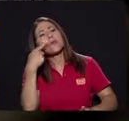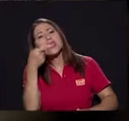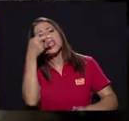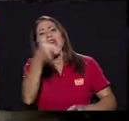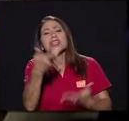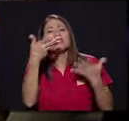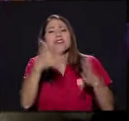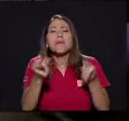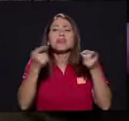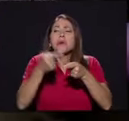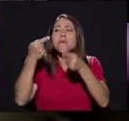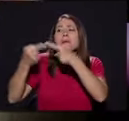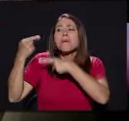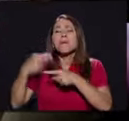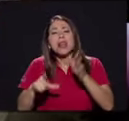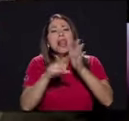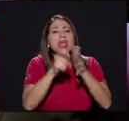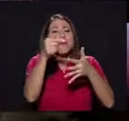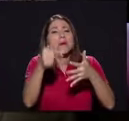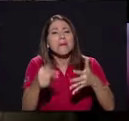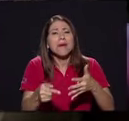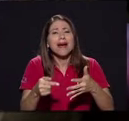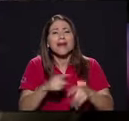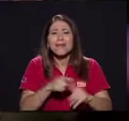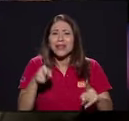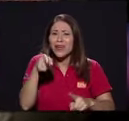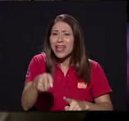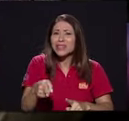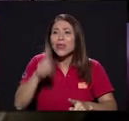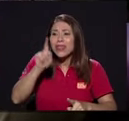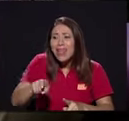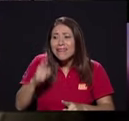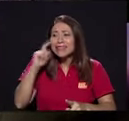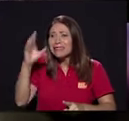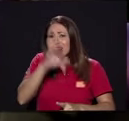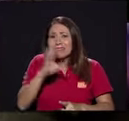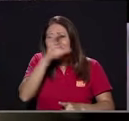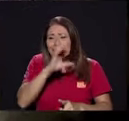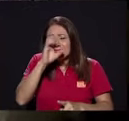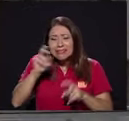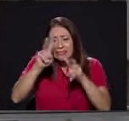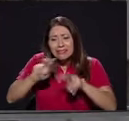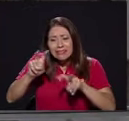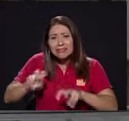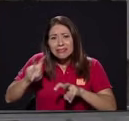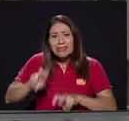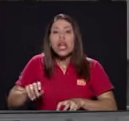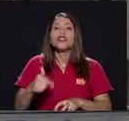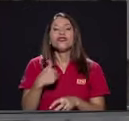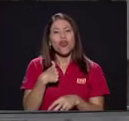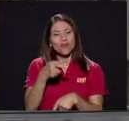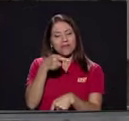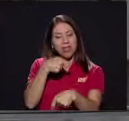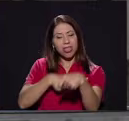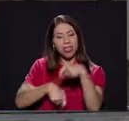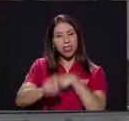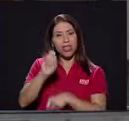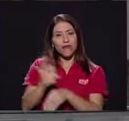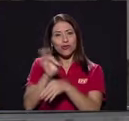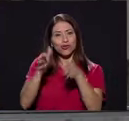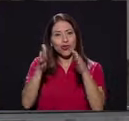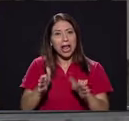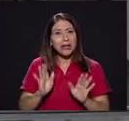ahí está la jurisprudencia, pero eso hay que irlo a escarbar, hay que irlo a buscar. Y yo me pongo en el rol de un funcionario